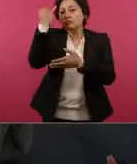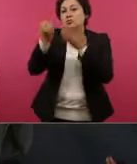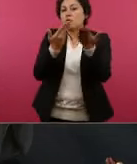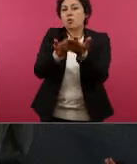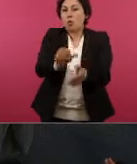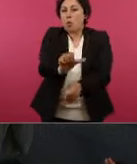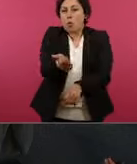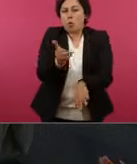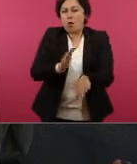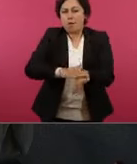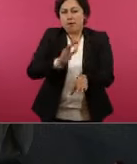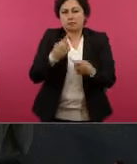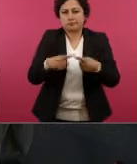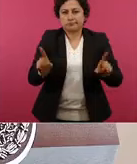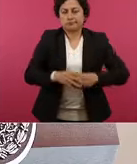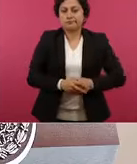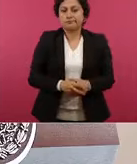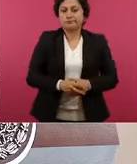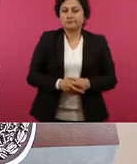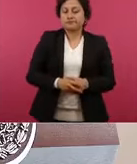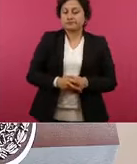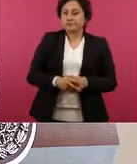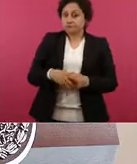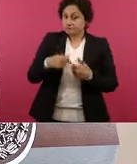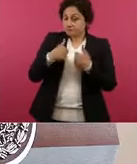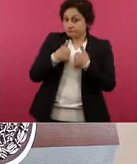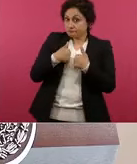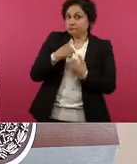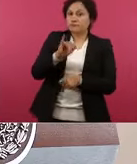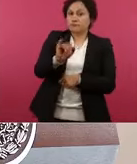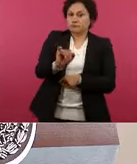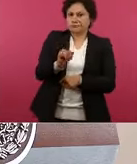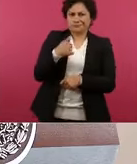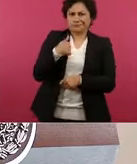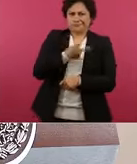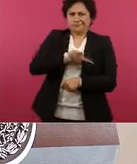sí estoy en contra de los abusos